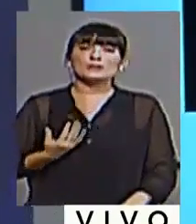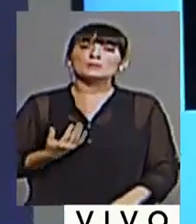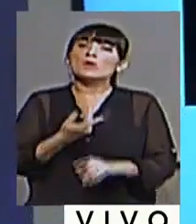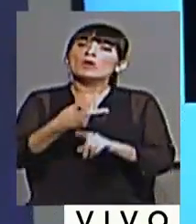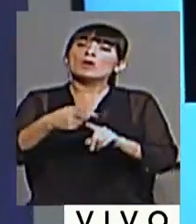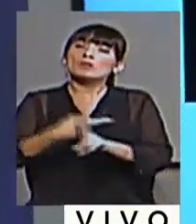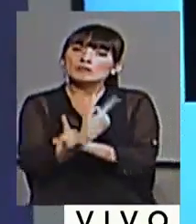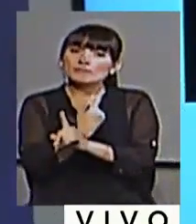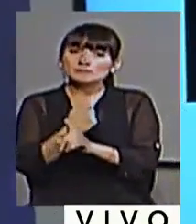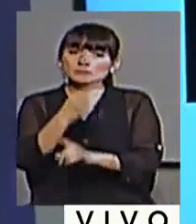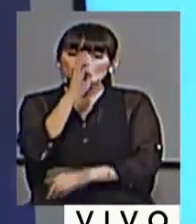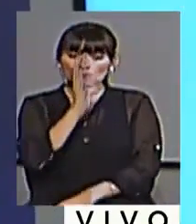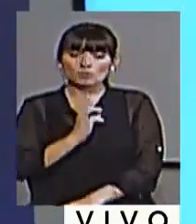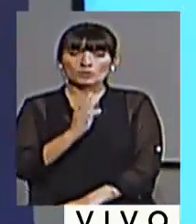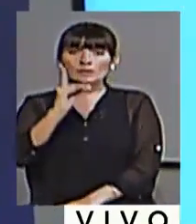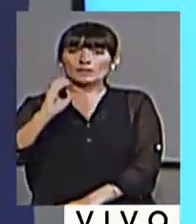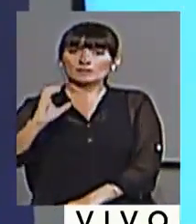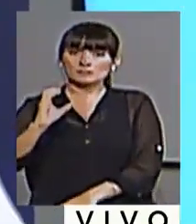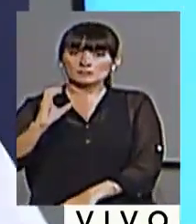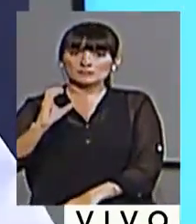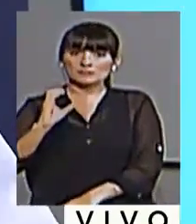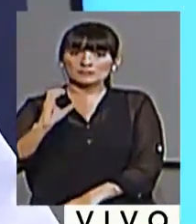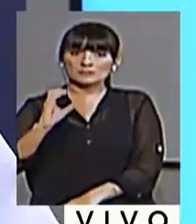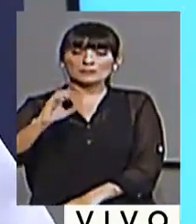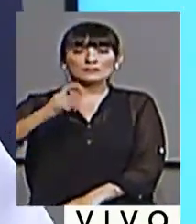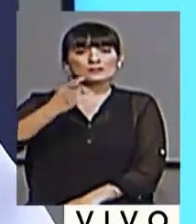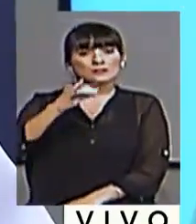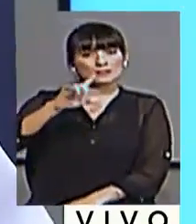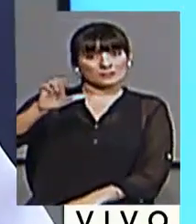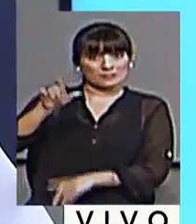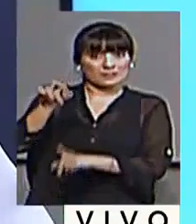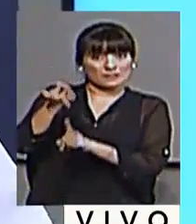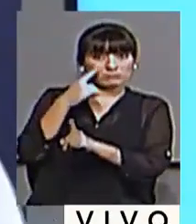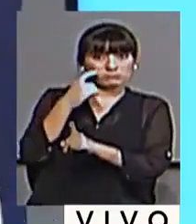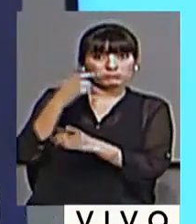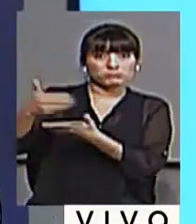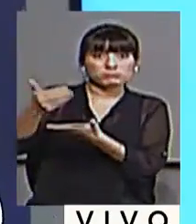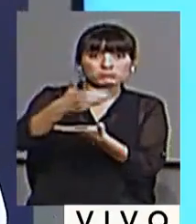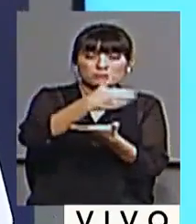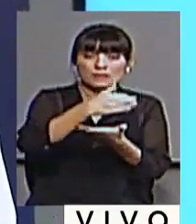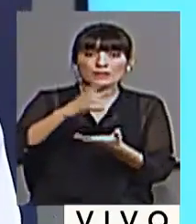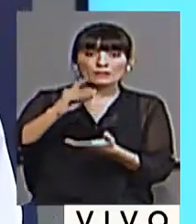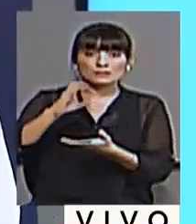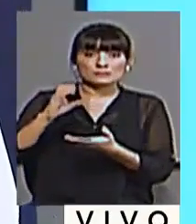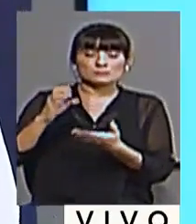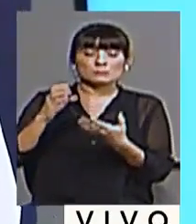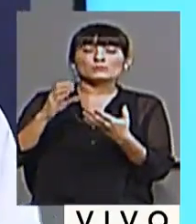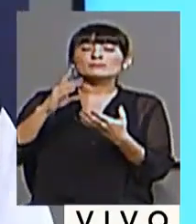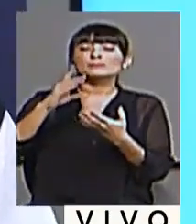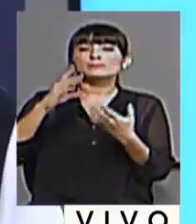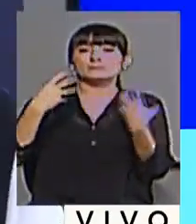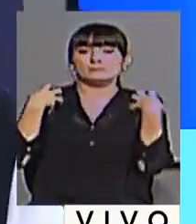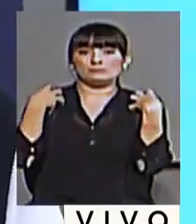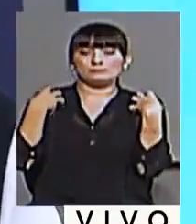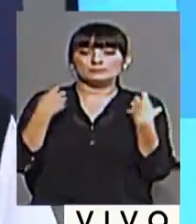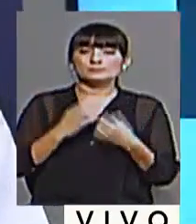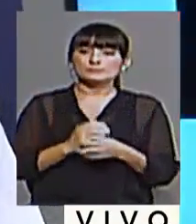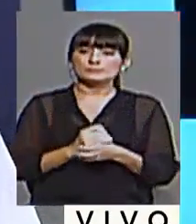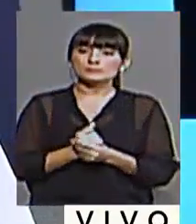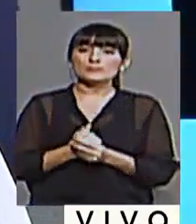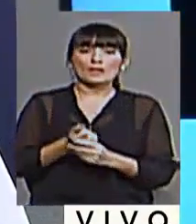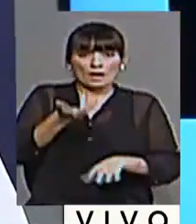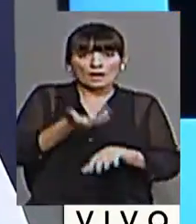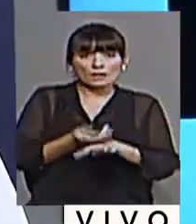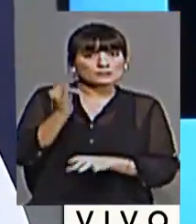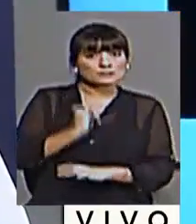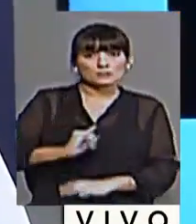Democracia Cristiana Alejandro Guillé? Alejandro Guillé siempre ha valorado la presencia de